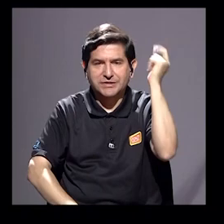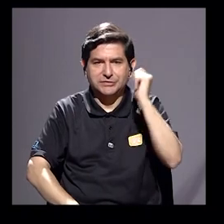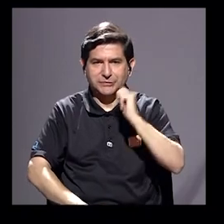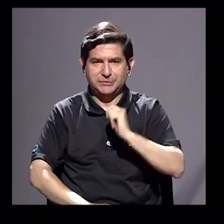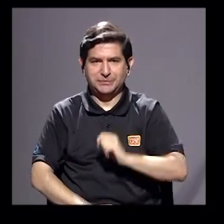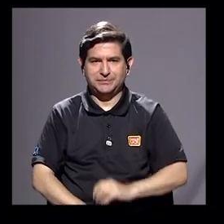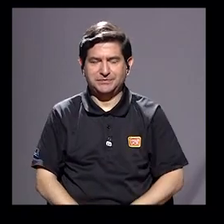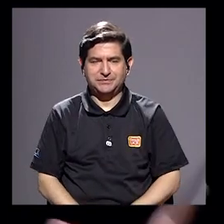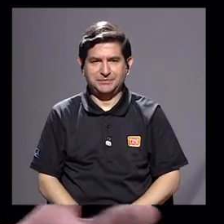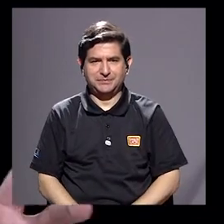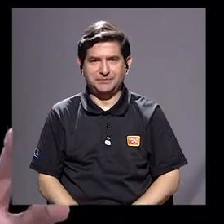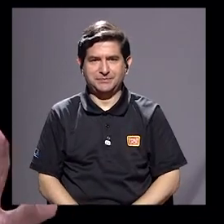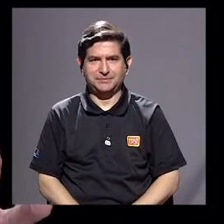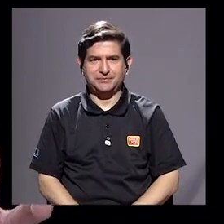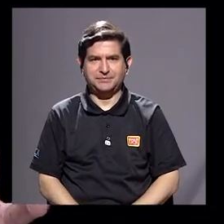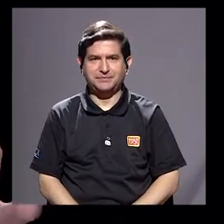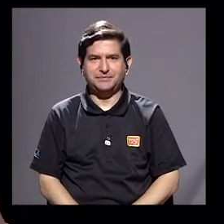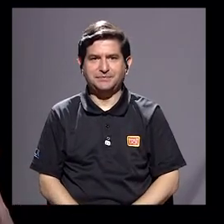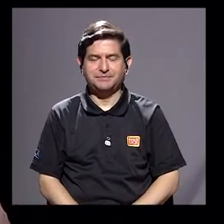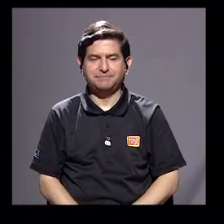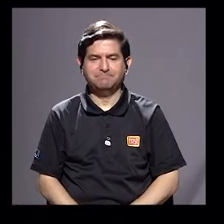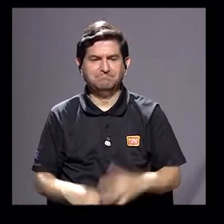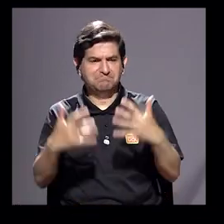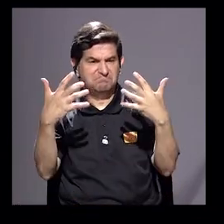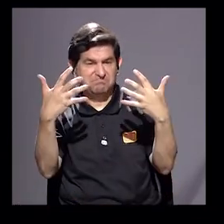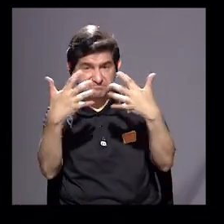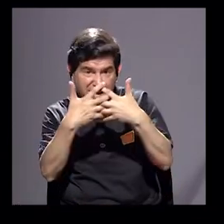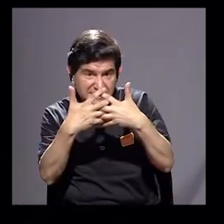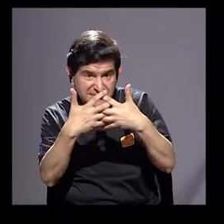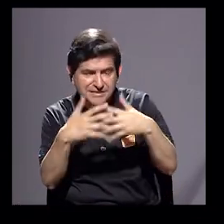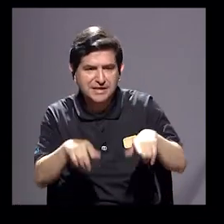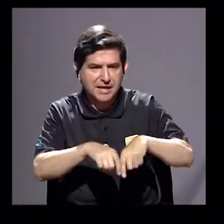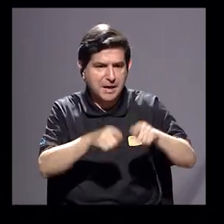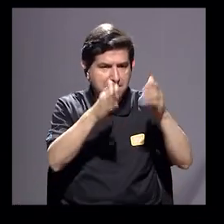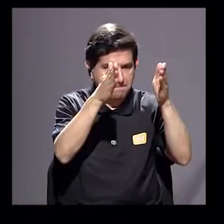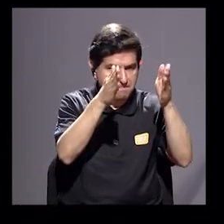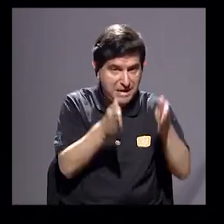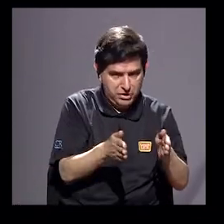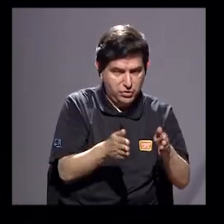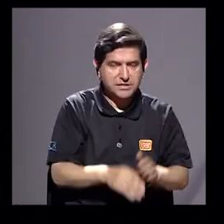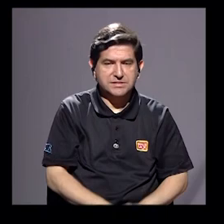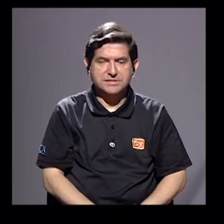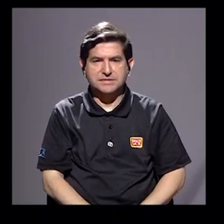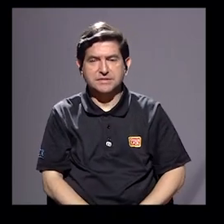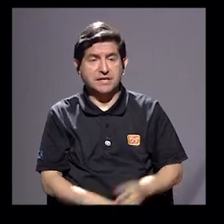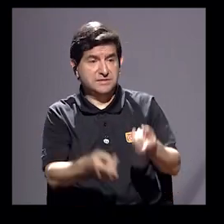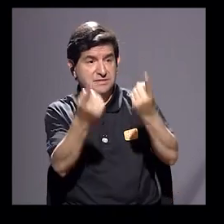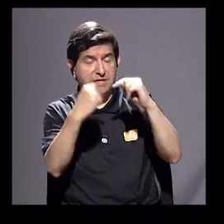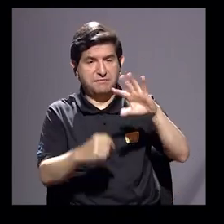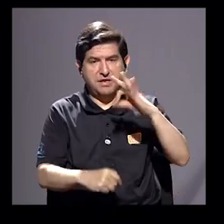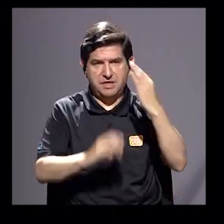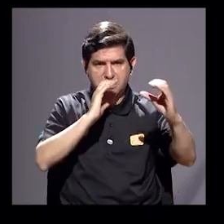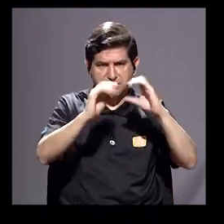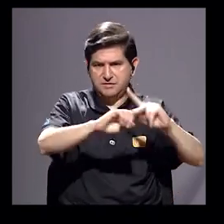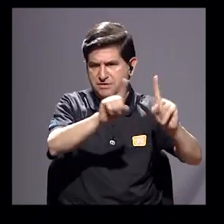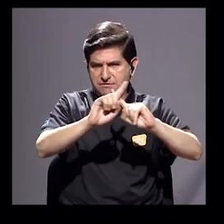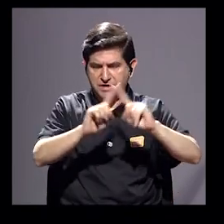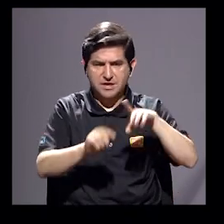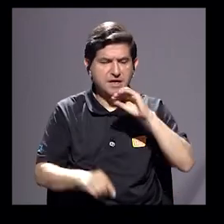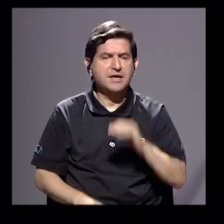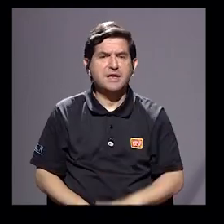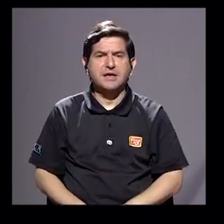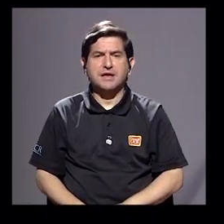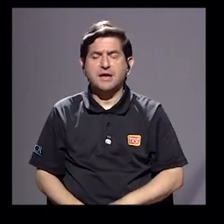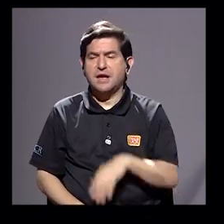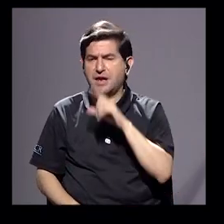esa mezcla entre periodistas que llegan de medios de comunicación y los que hacen esa